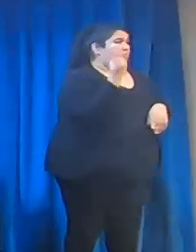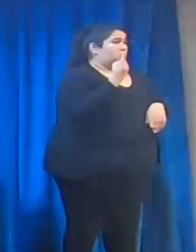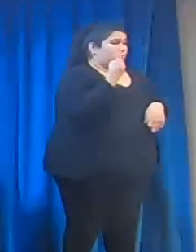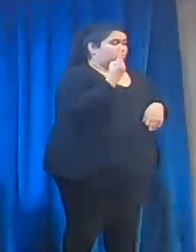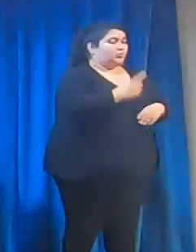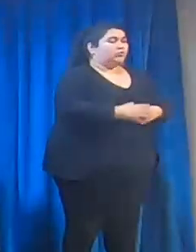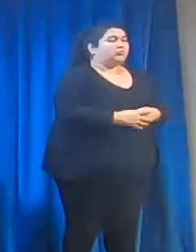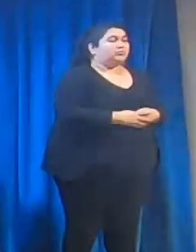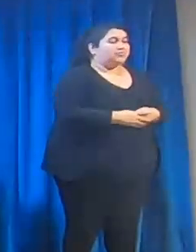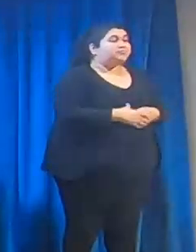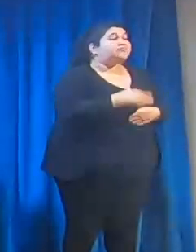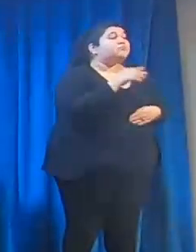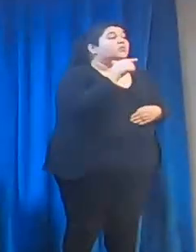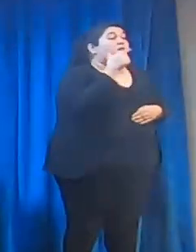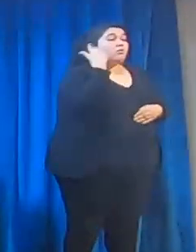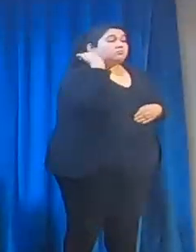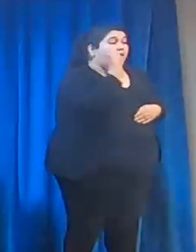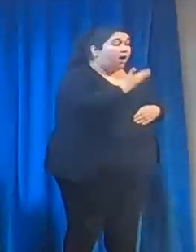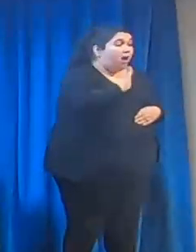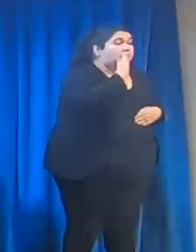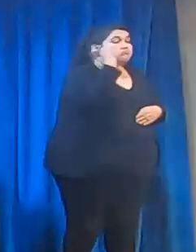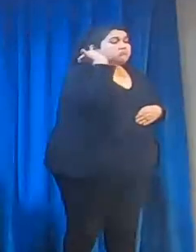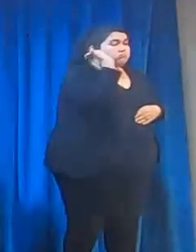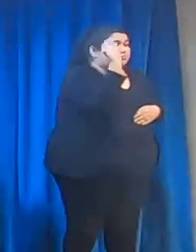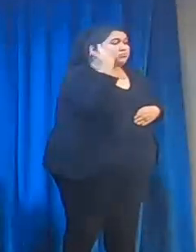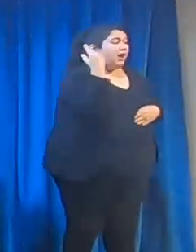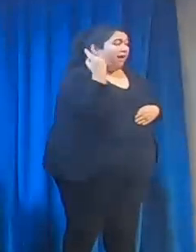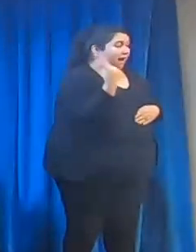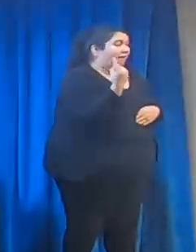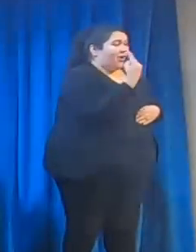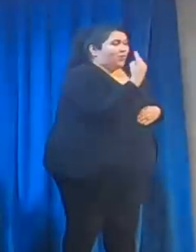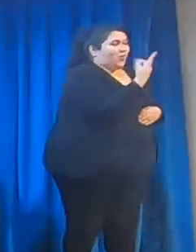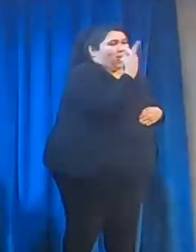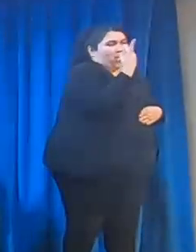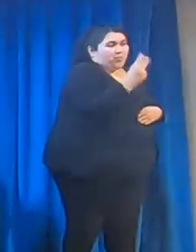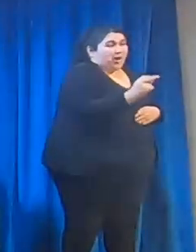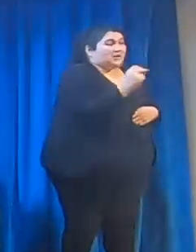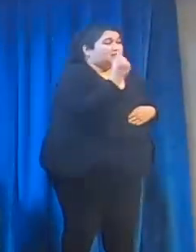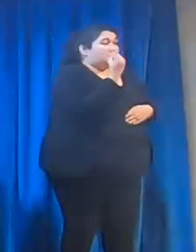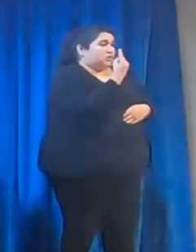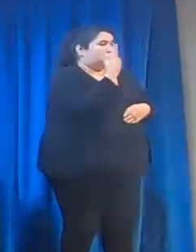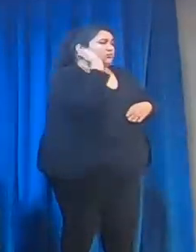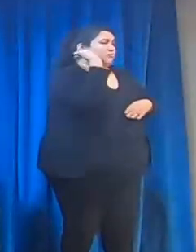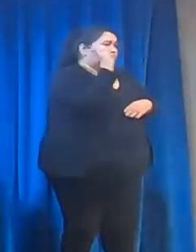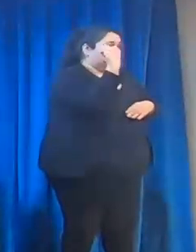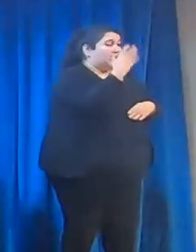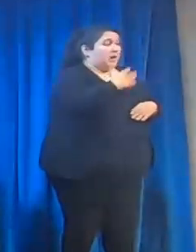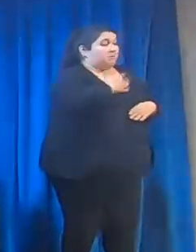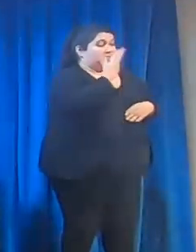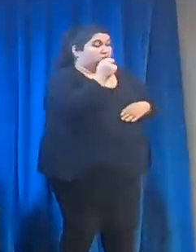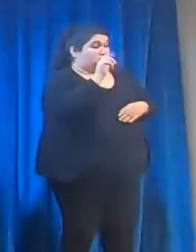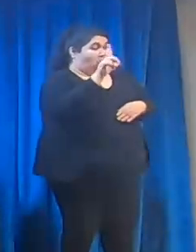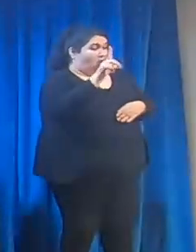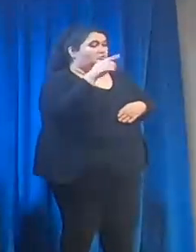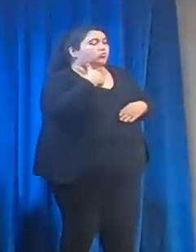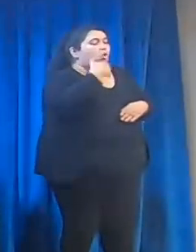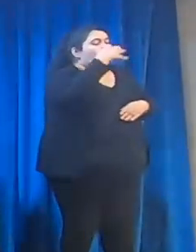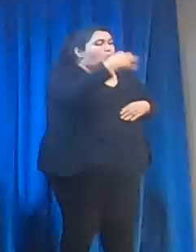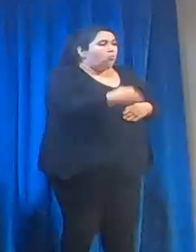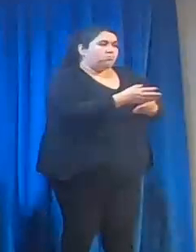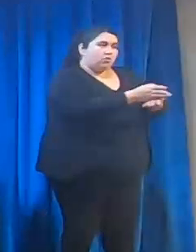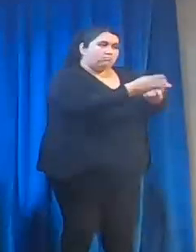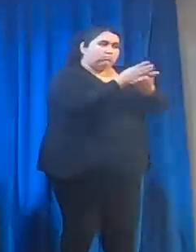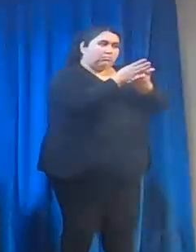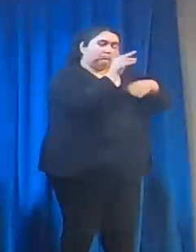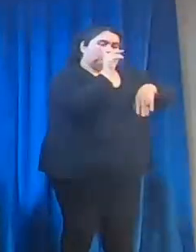aproximadamente. Cada oradora y orador tendrán 20 minutos de exposición. Mi rol será hacer cumplir